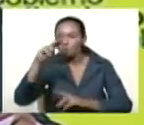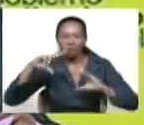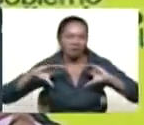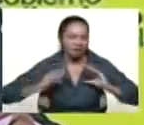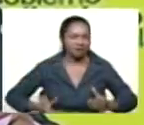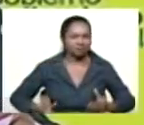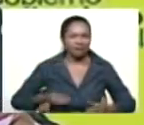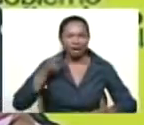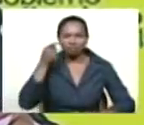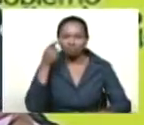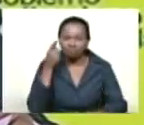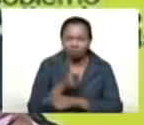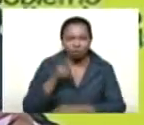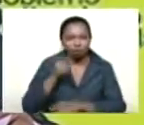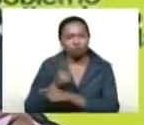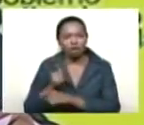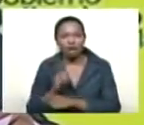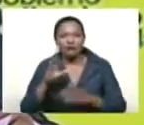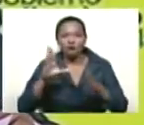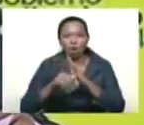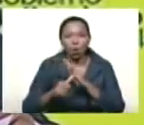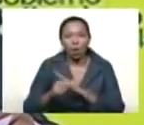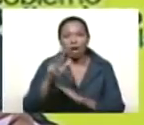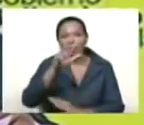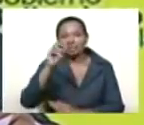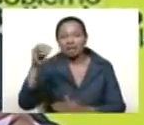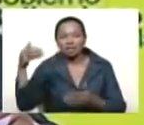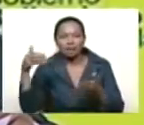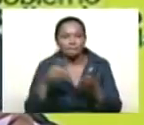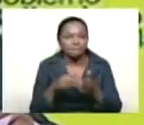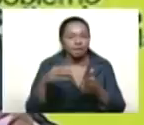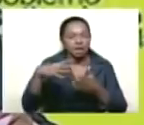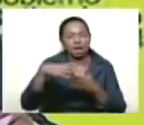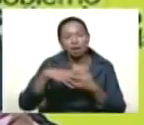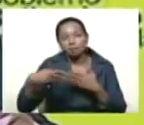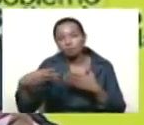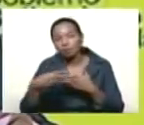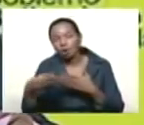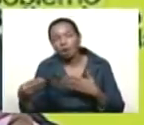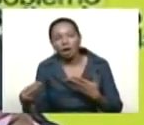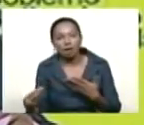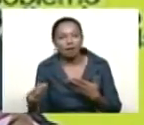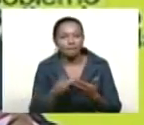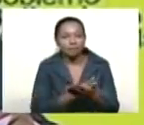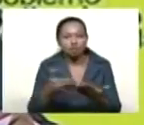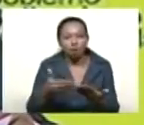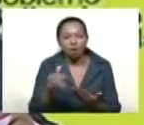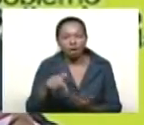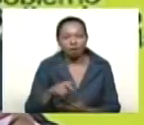denunciar el robo de más de 30 mil millones de dólares por parte del gobierno de Estados Unidos contra Venezuela.